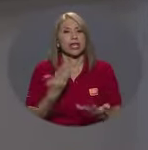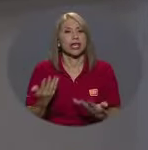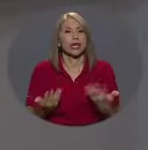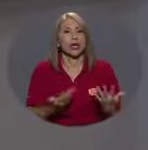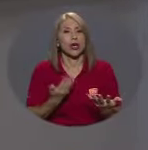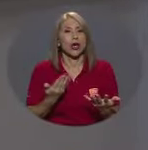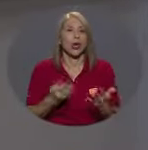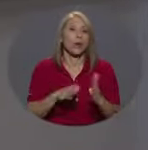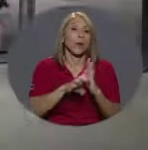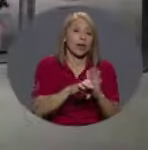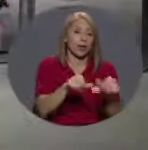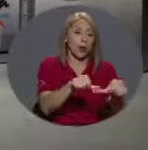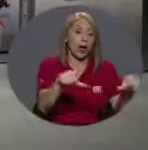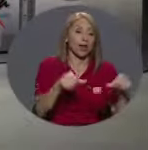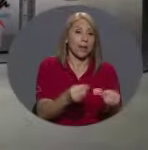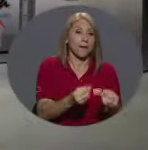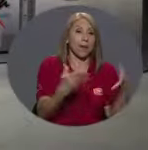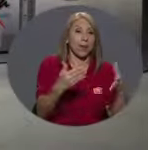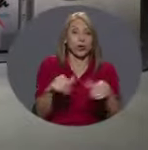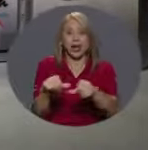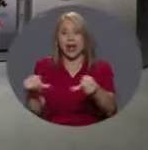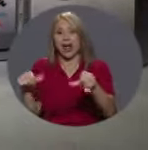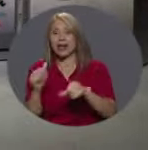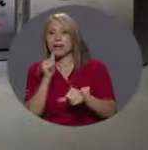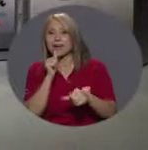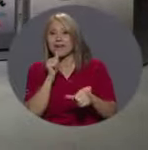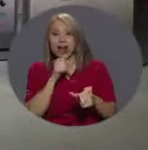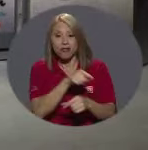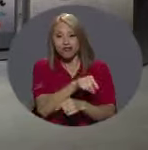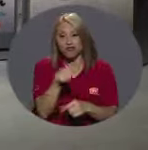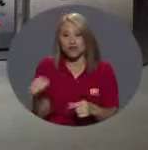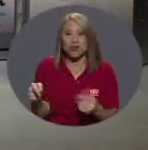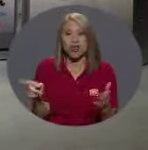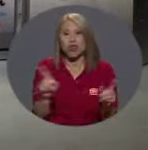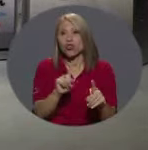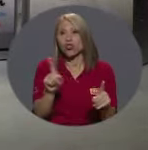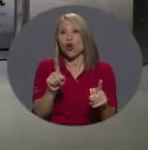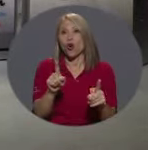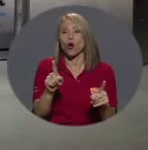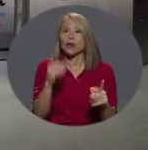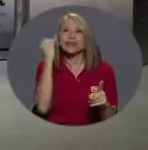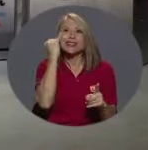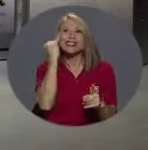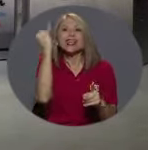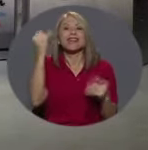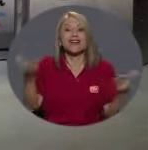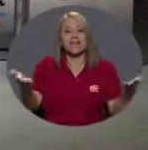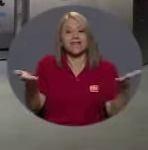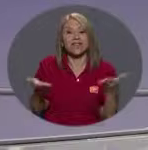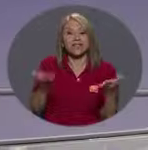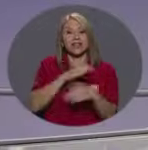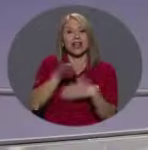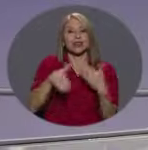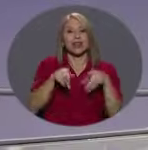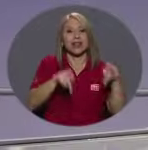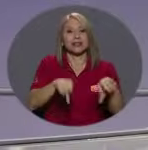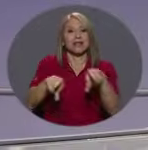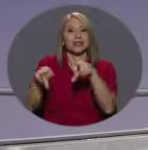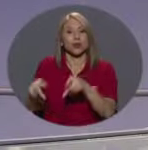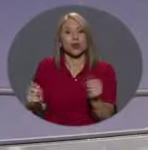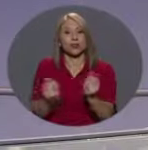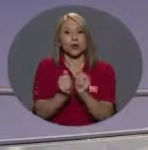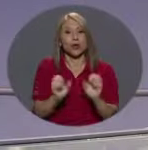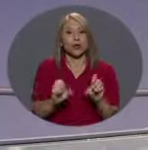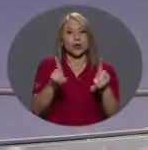la iniciativa del sector público y privado para poder recibir todas esas personas que reciben educación, y eso genera una expectativa en